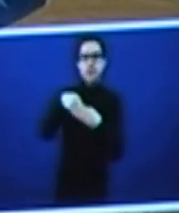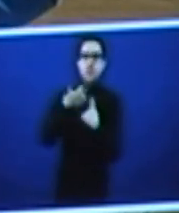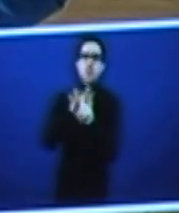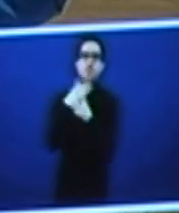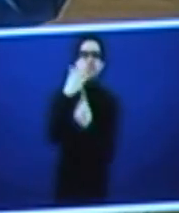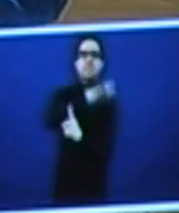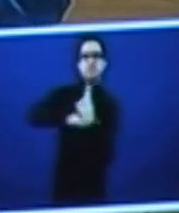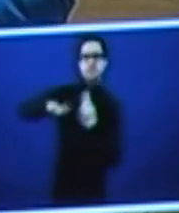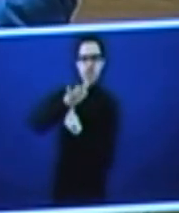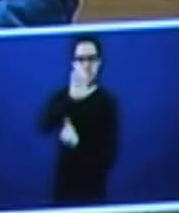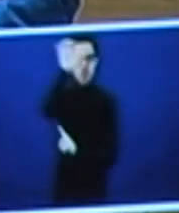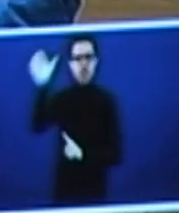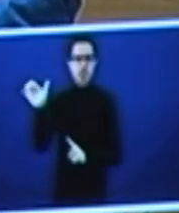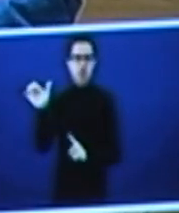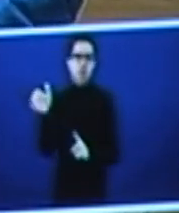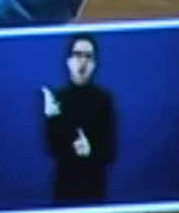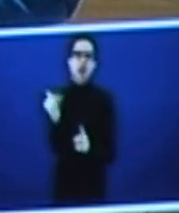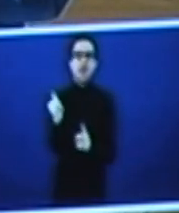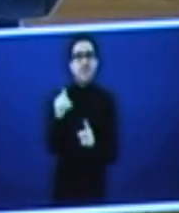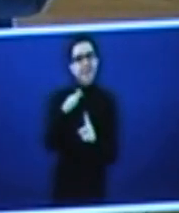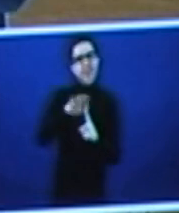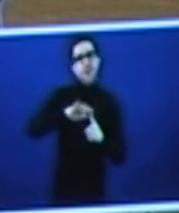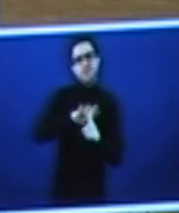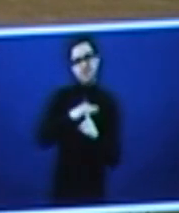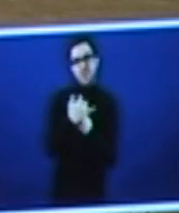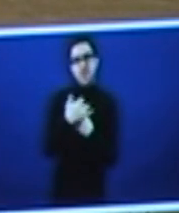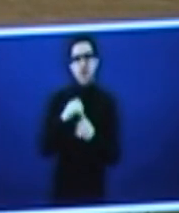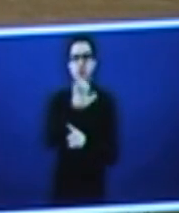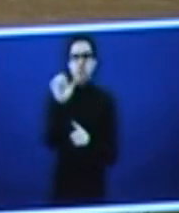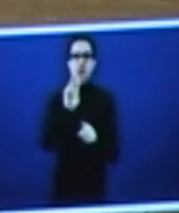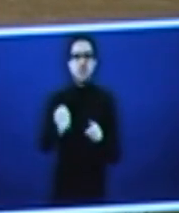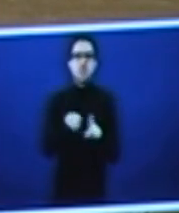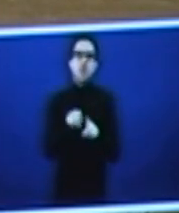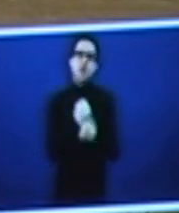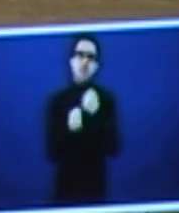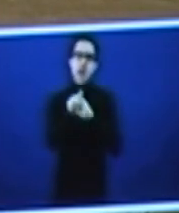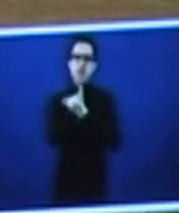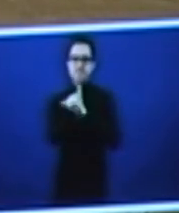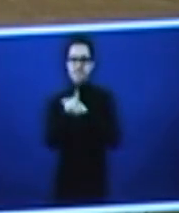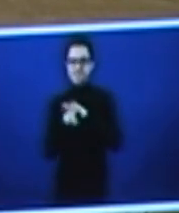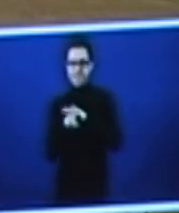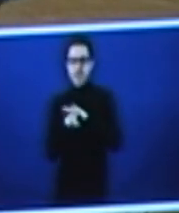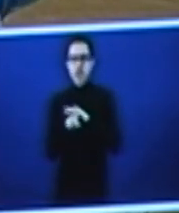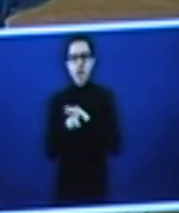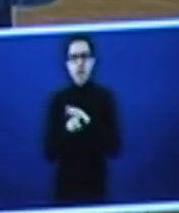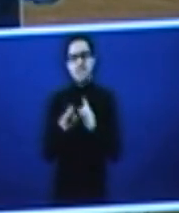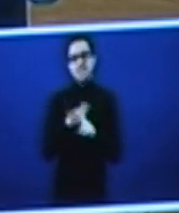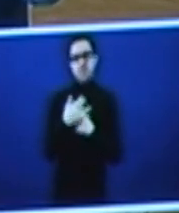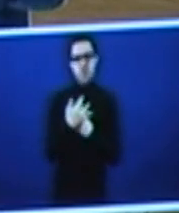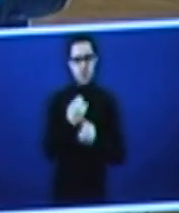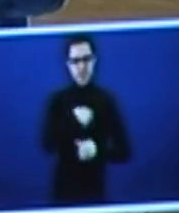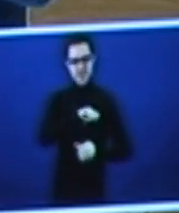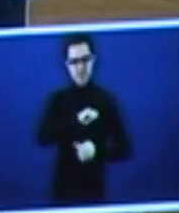un contexto de recesión. E o contexto da economía española pro ano 2012 volvimos a comprobar